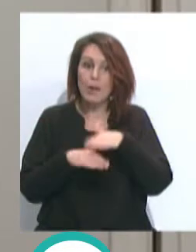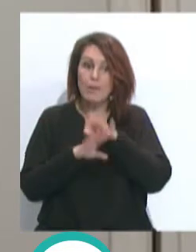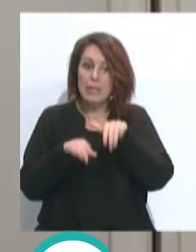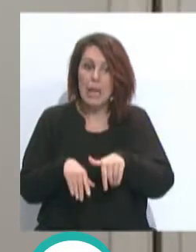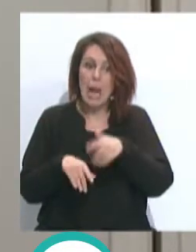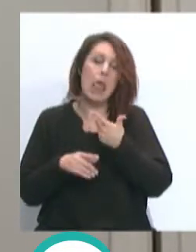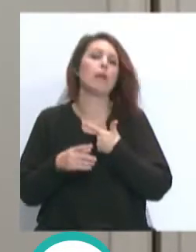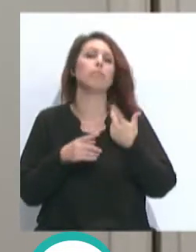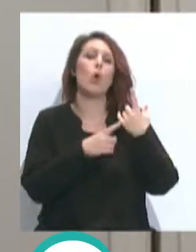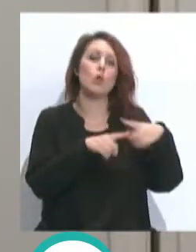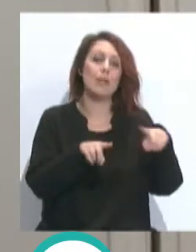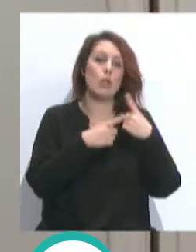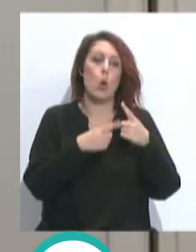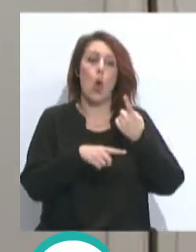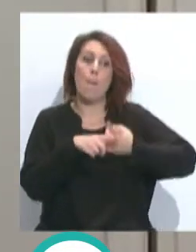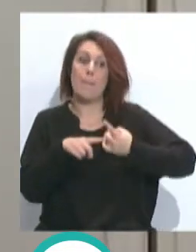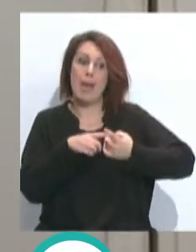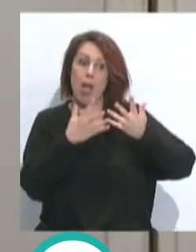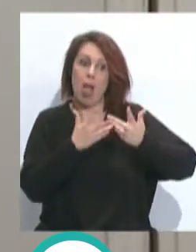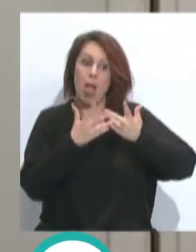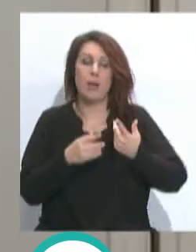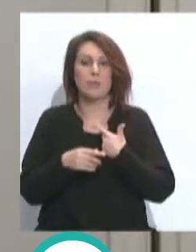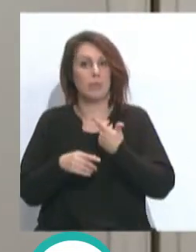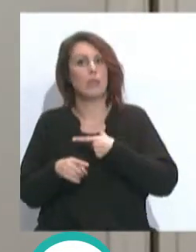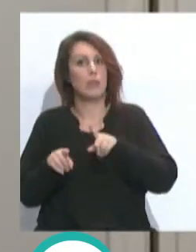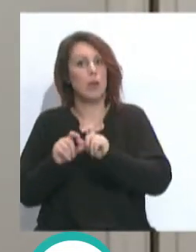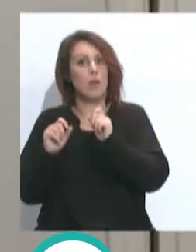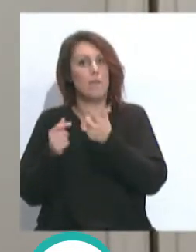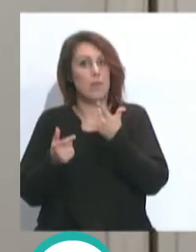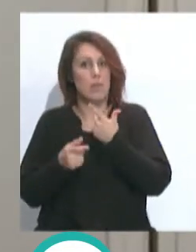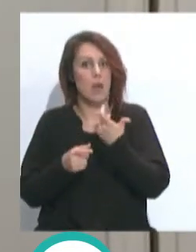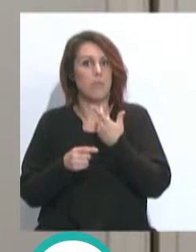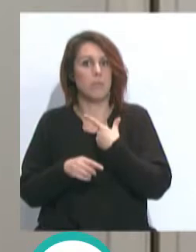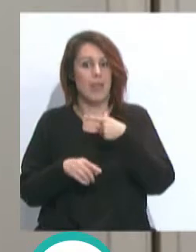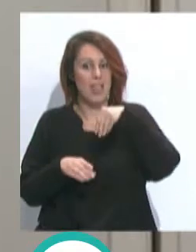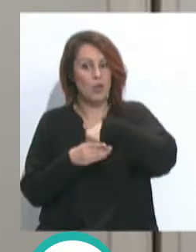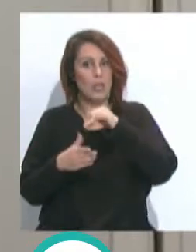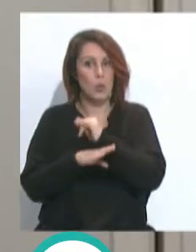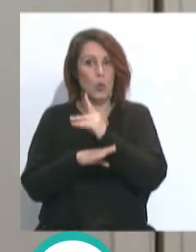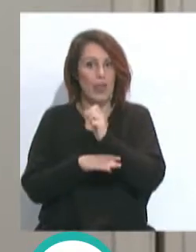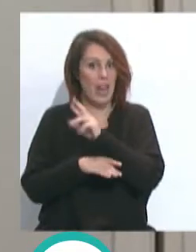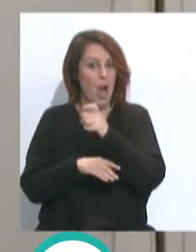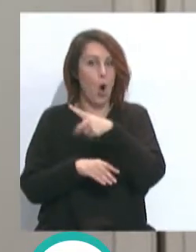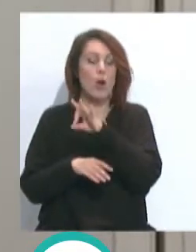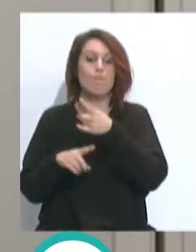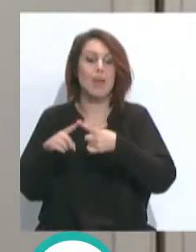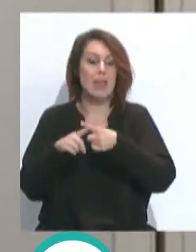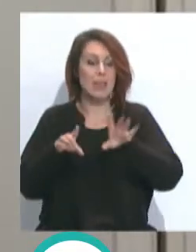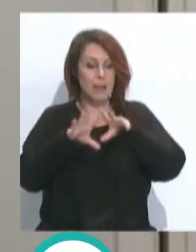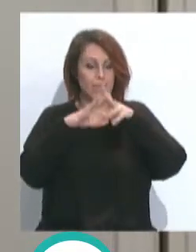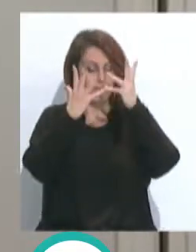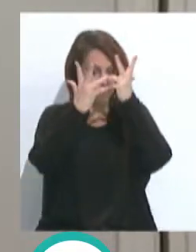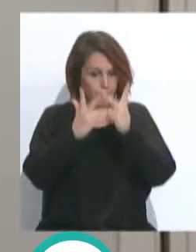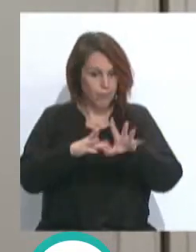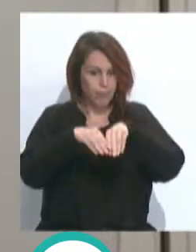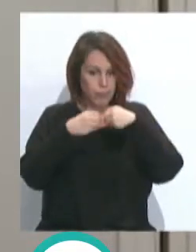del conservatorio y con la media del conservatorio y las medias de las troncales que sí que doy en el Drago, me hagan la media y me saquen de ahí mi nota de mi